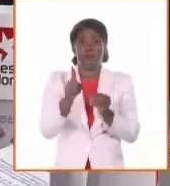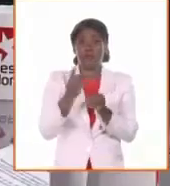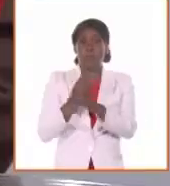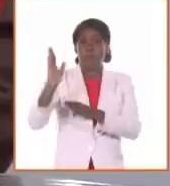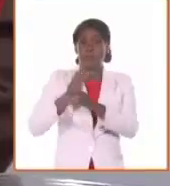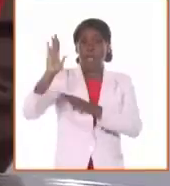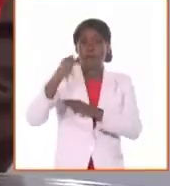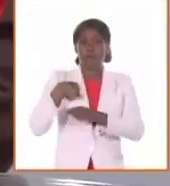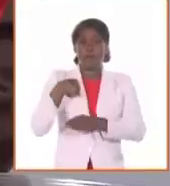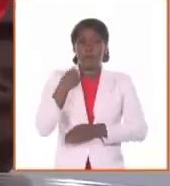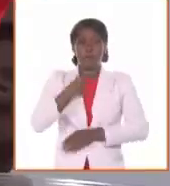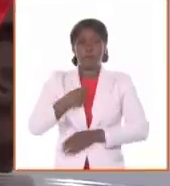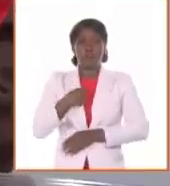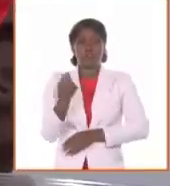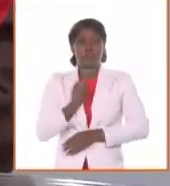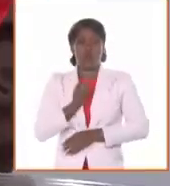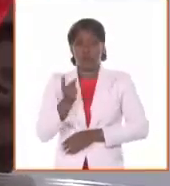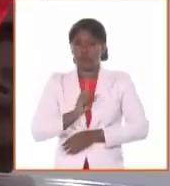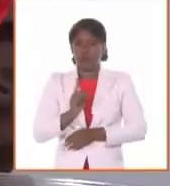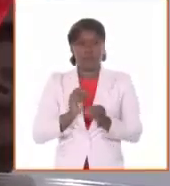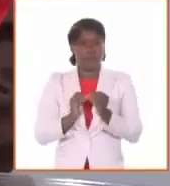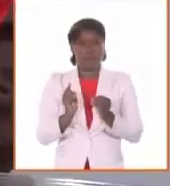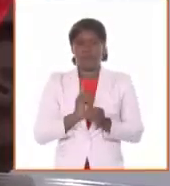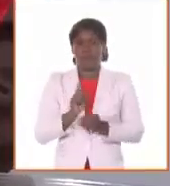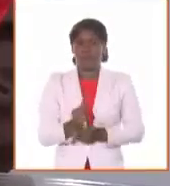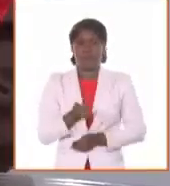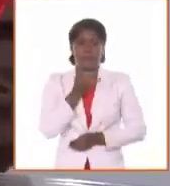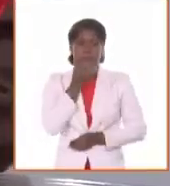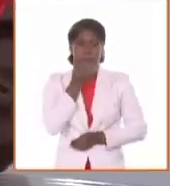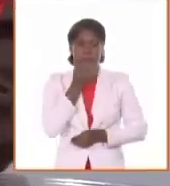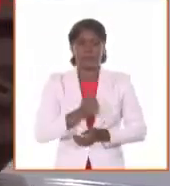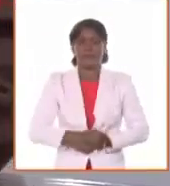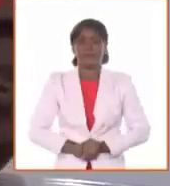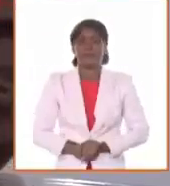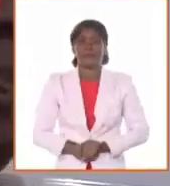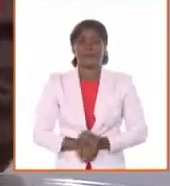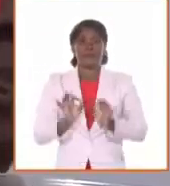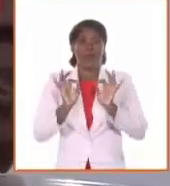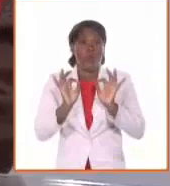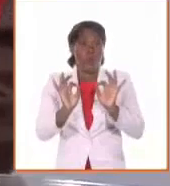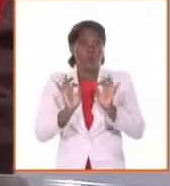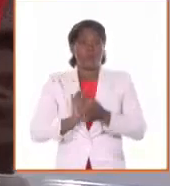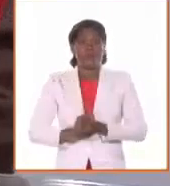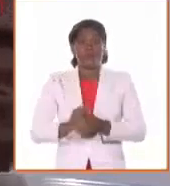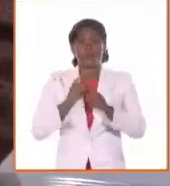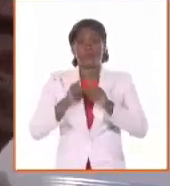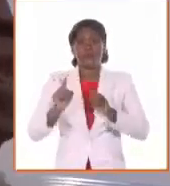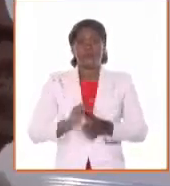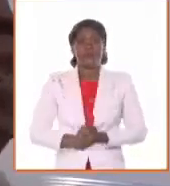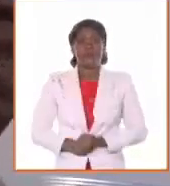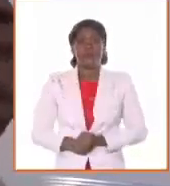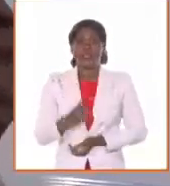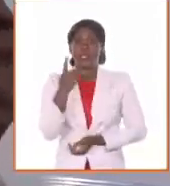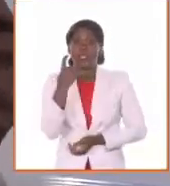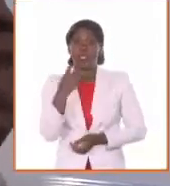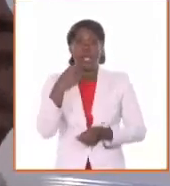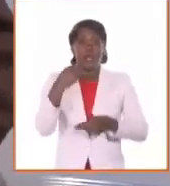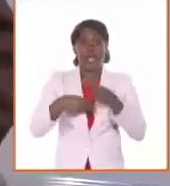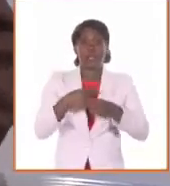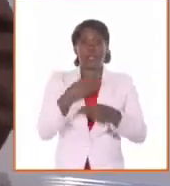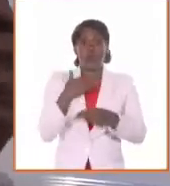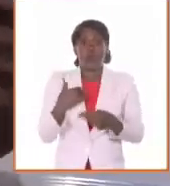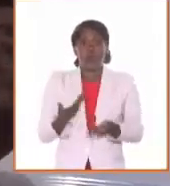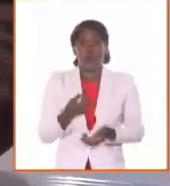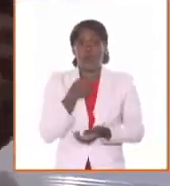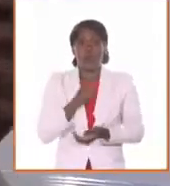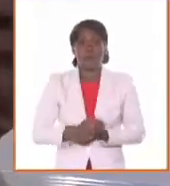adoptiva o si usted es su filiación proviene del uso de técnicas de reproducción asistida en seres humanos tampoco la ley lo